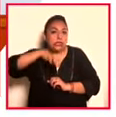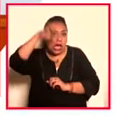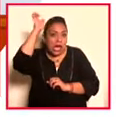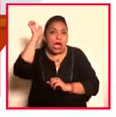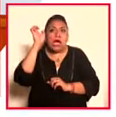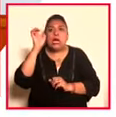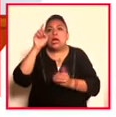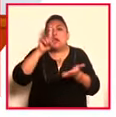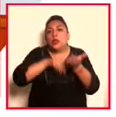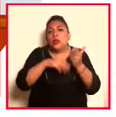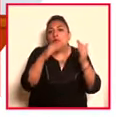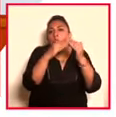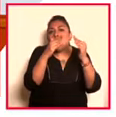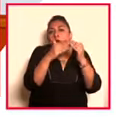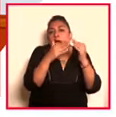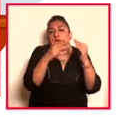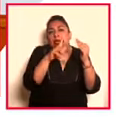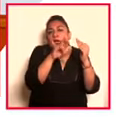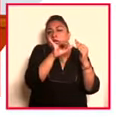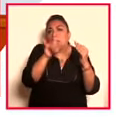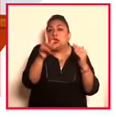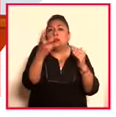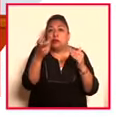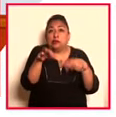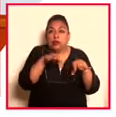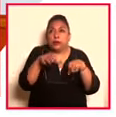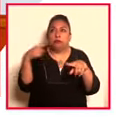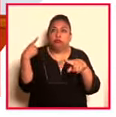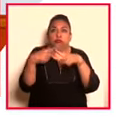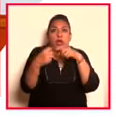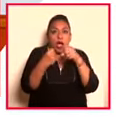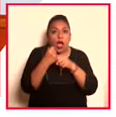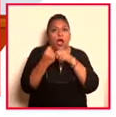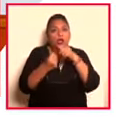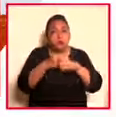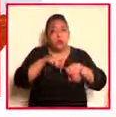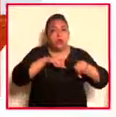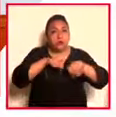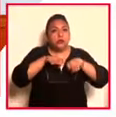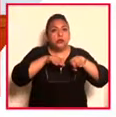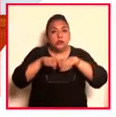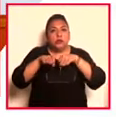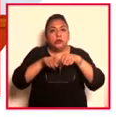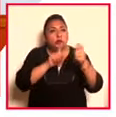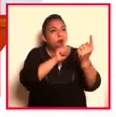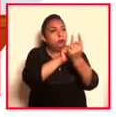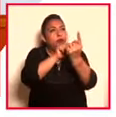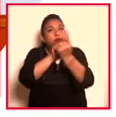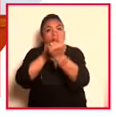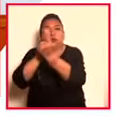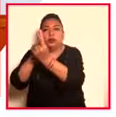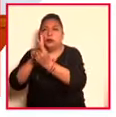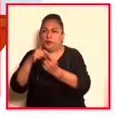de retiro, requirió una labor que se extendió por varios años. Cuando yo llegué a España,